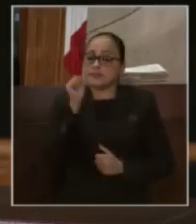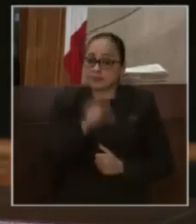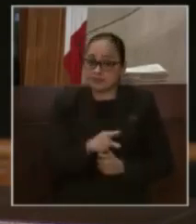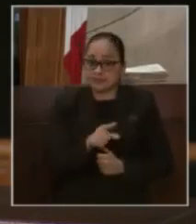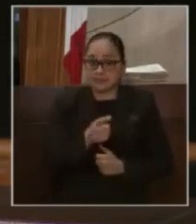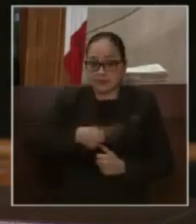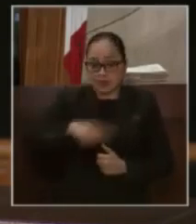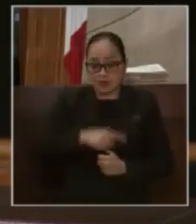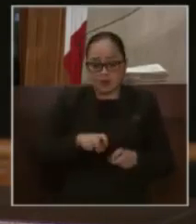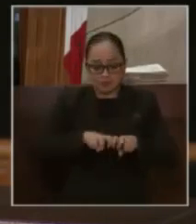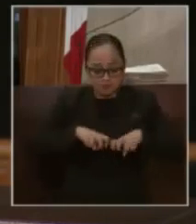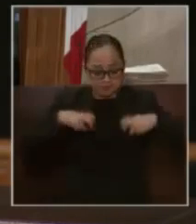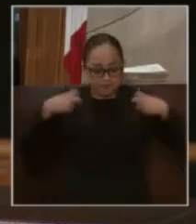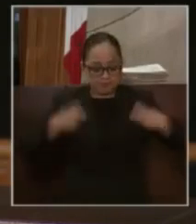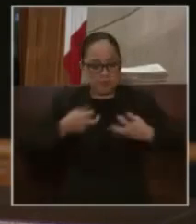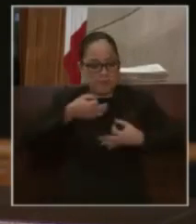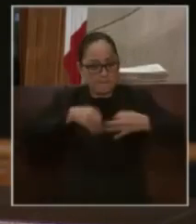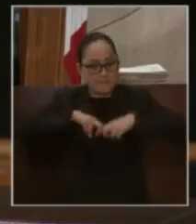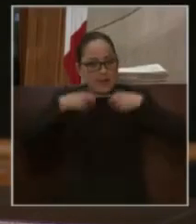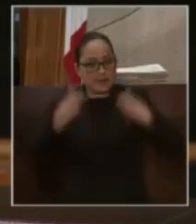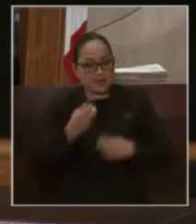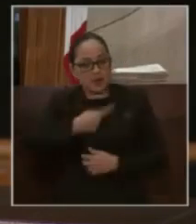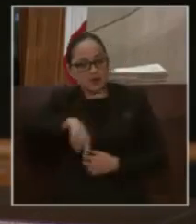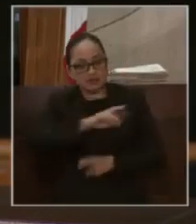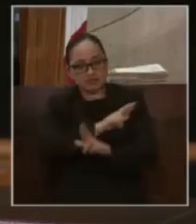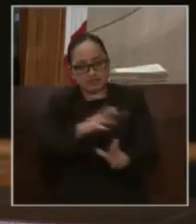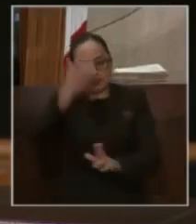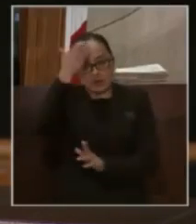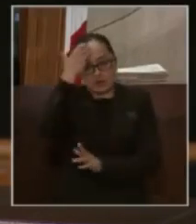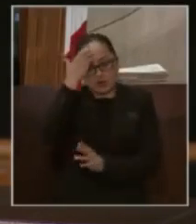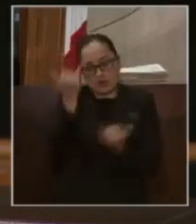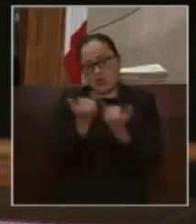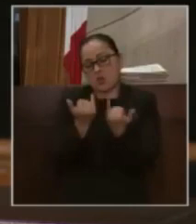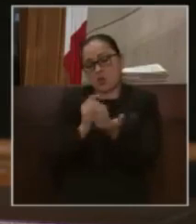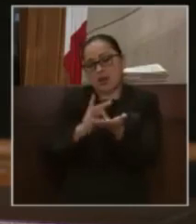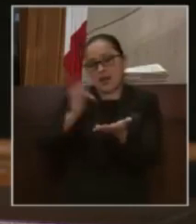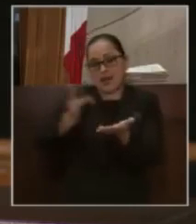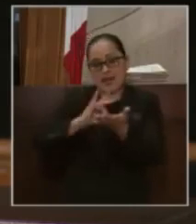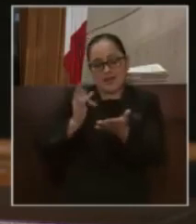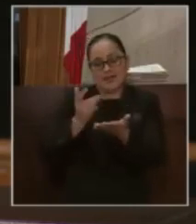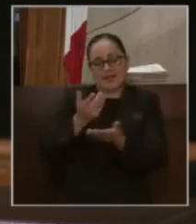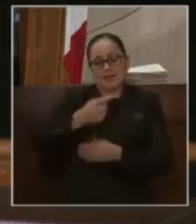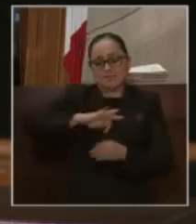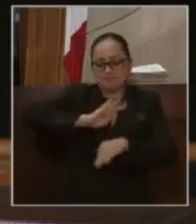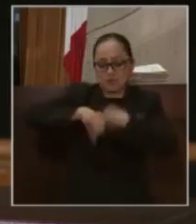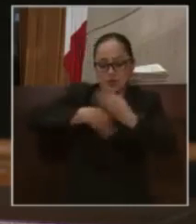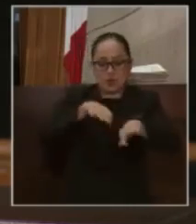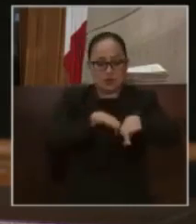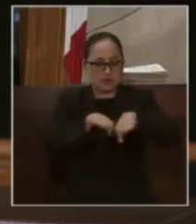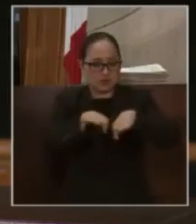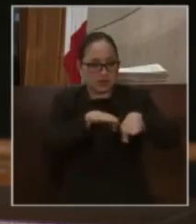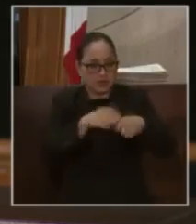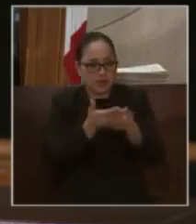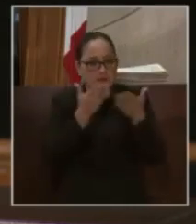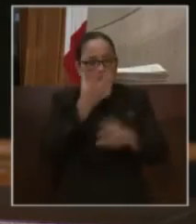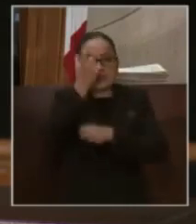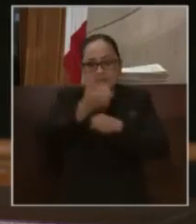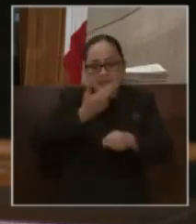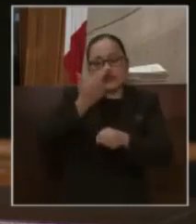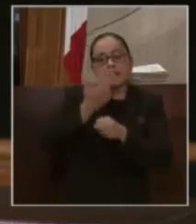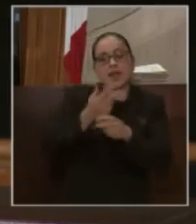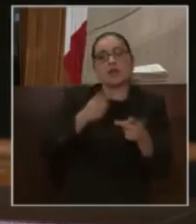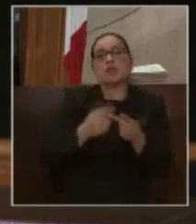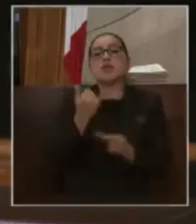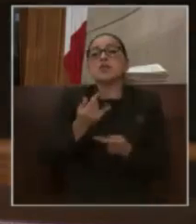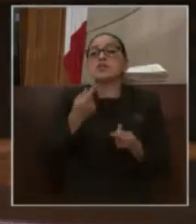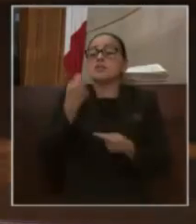Finalmente, en nombre del Pleno de la Sala Superior, queremos reconocer y agradecer el trabajo de todos los secretarios